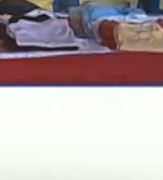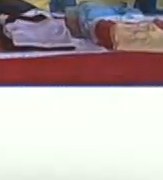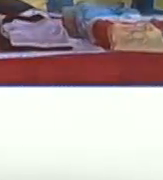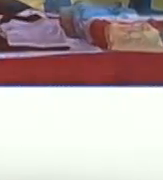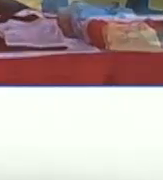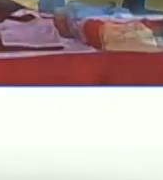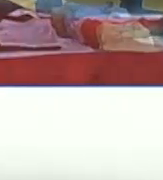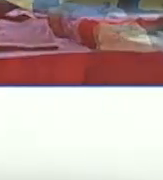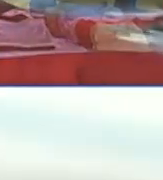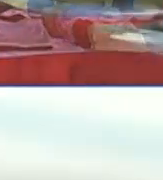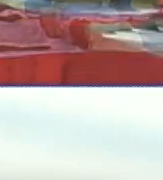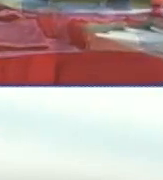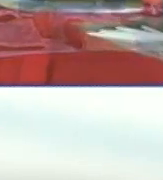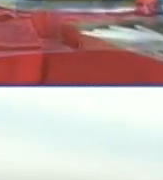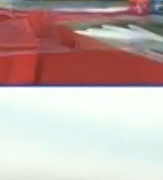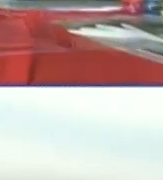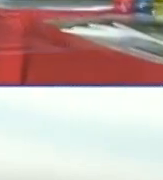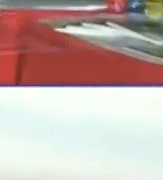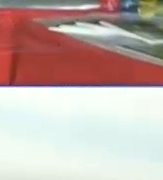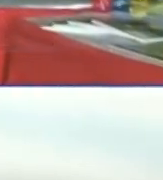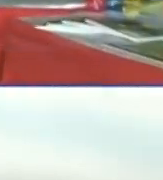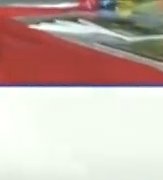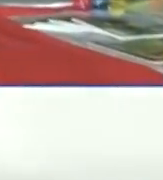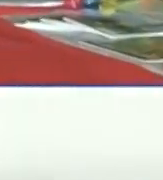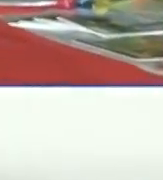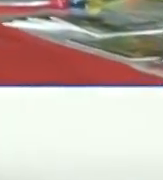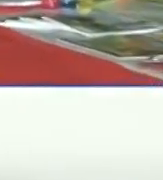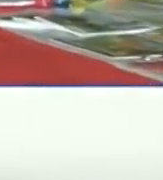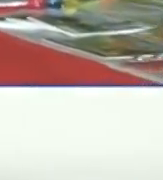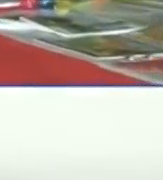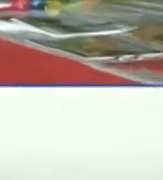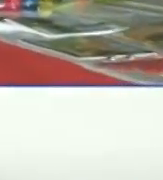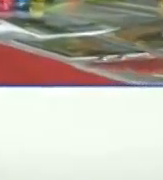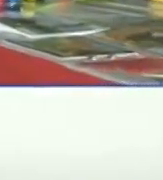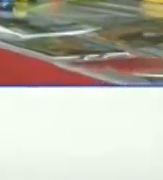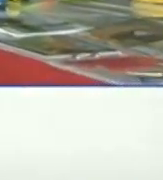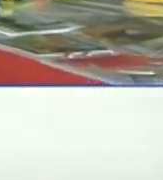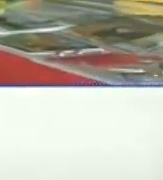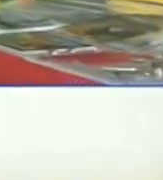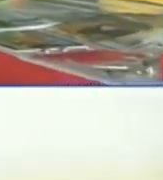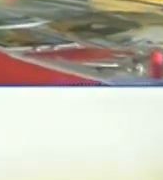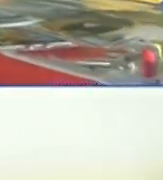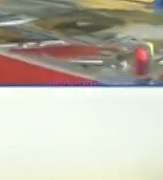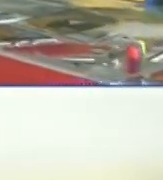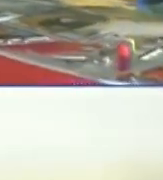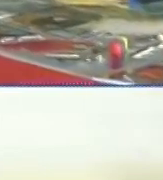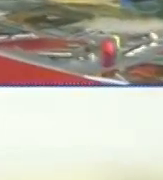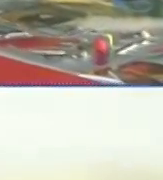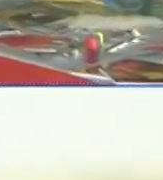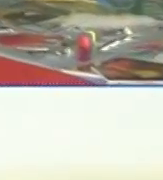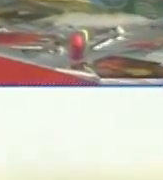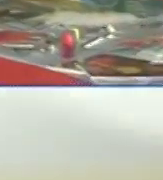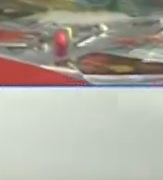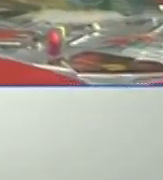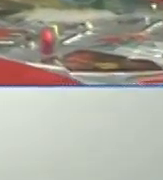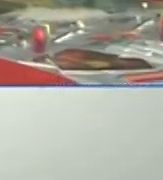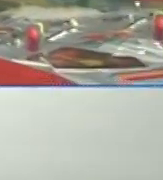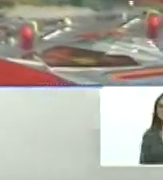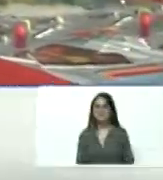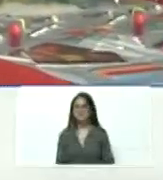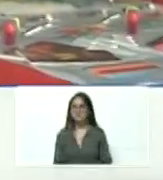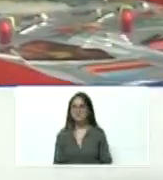Bueno, qué bonito, qué emocionante poder trabajar para servir al pueblo, para apoyar al pueblo,